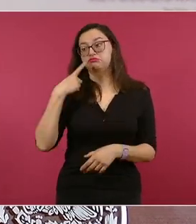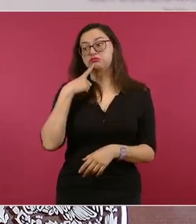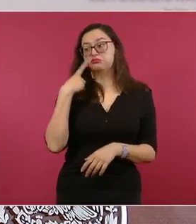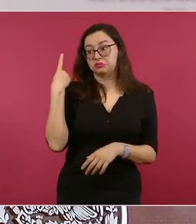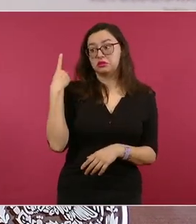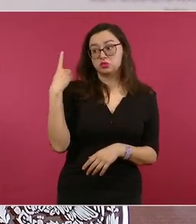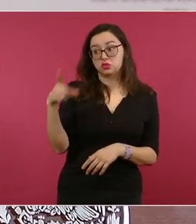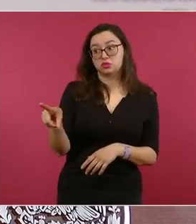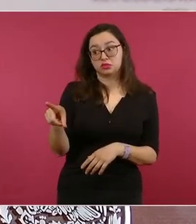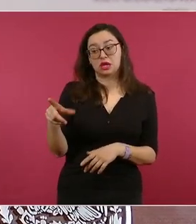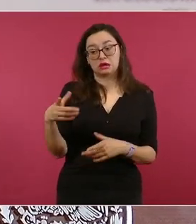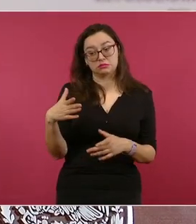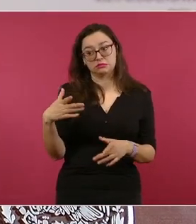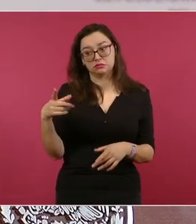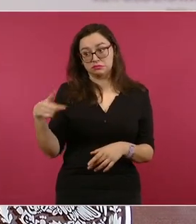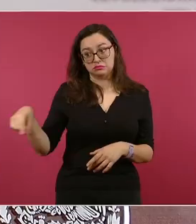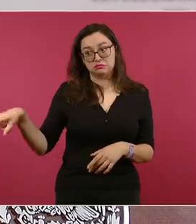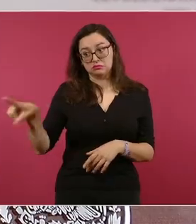y